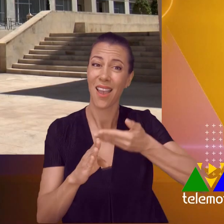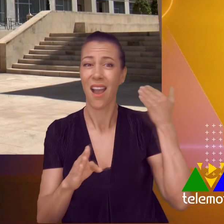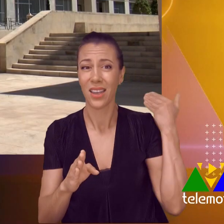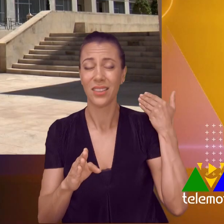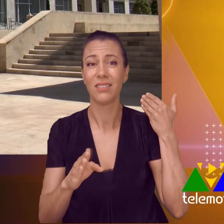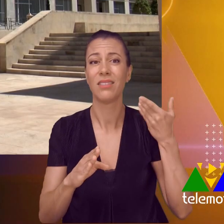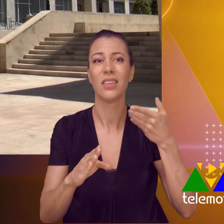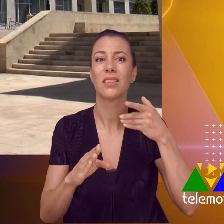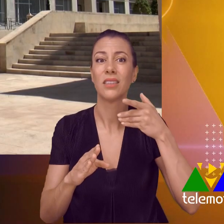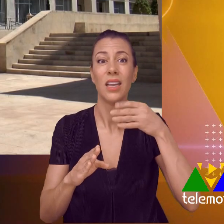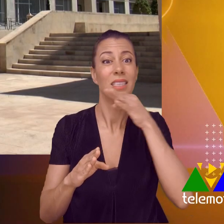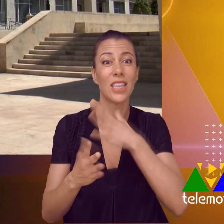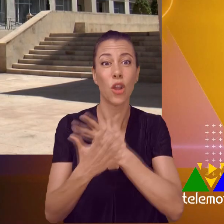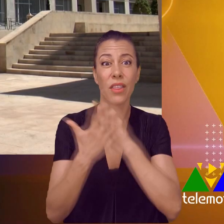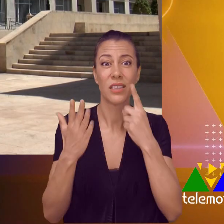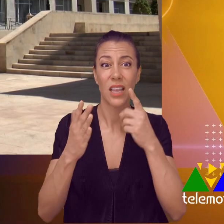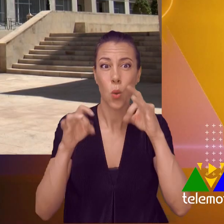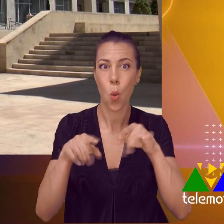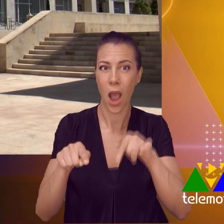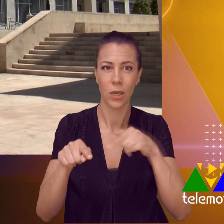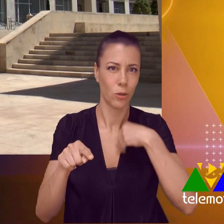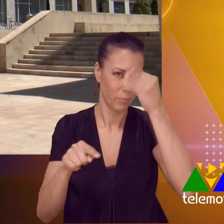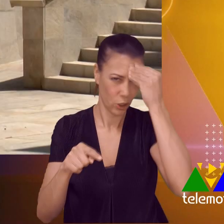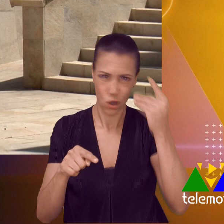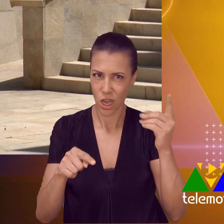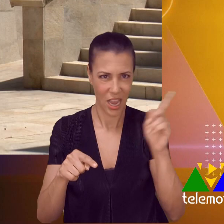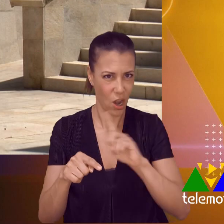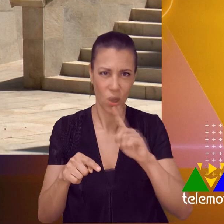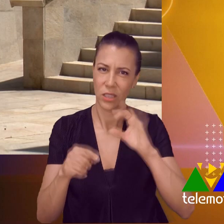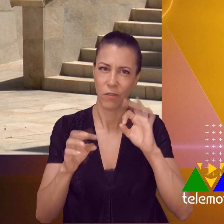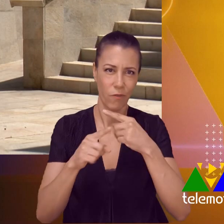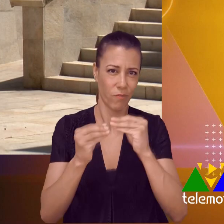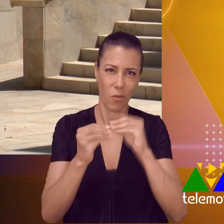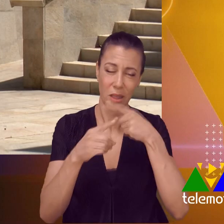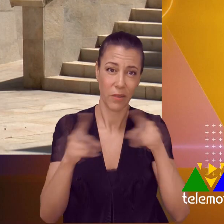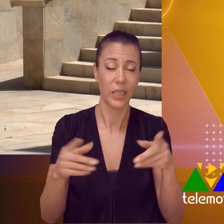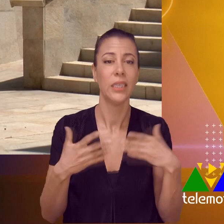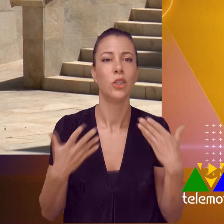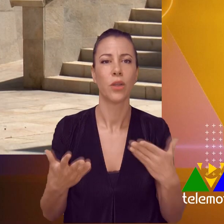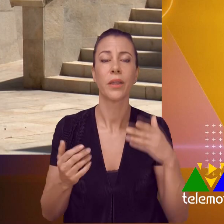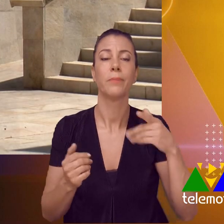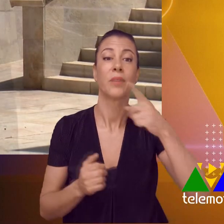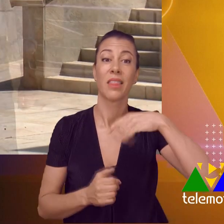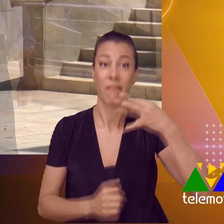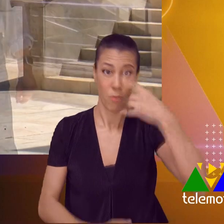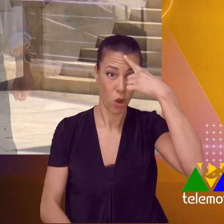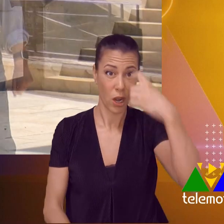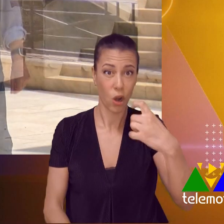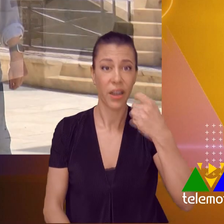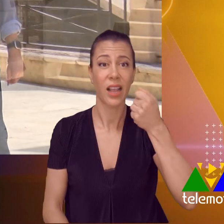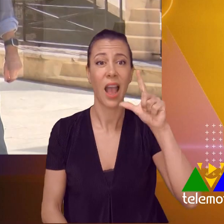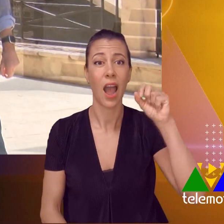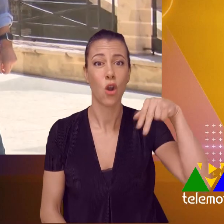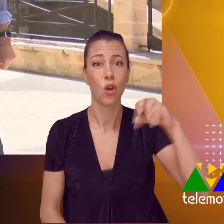madrileños del siglo XVI. Claro, y sobre todo recordamos que el planteamiento principal de